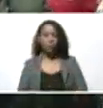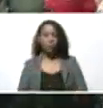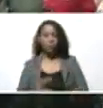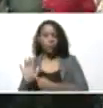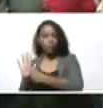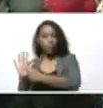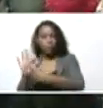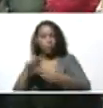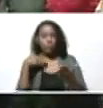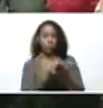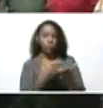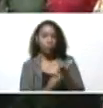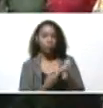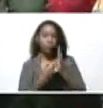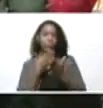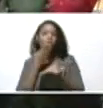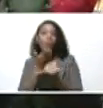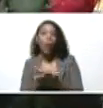planteando soluciones,